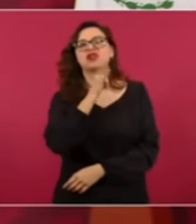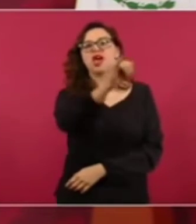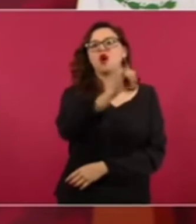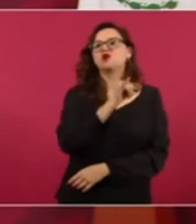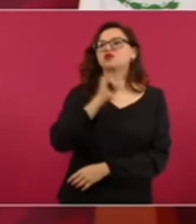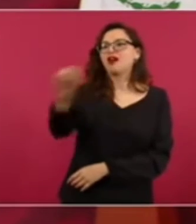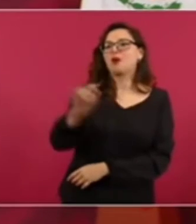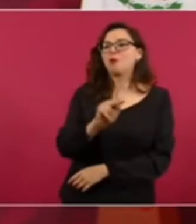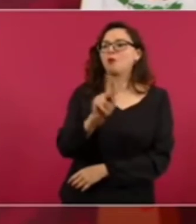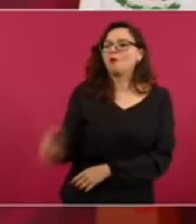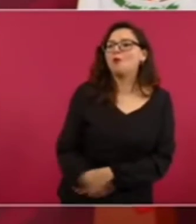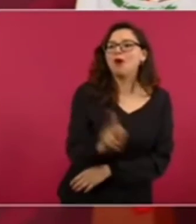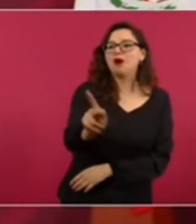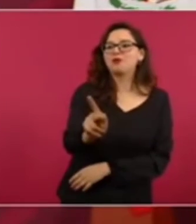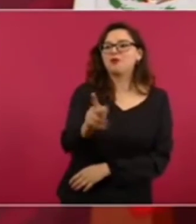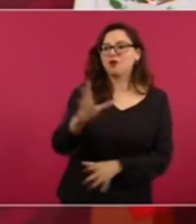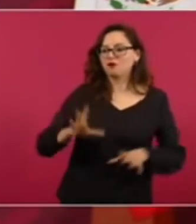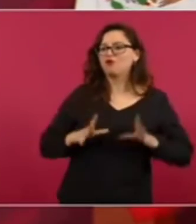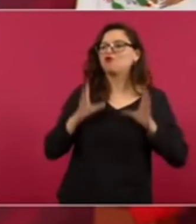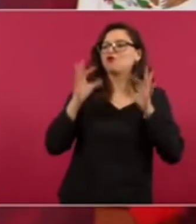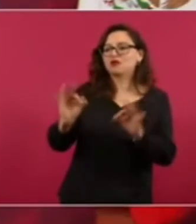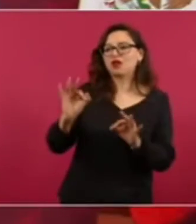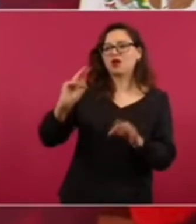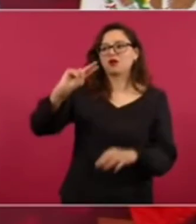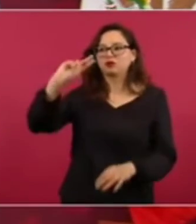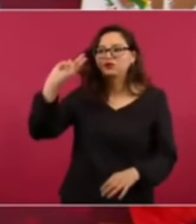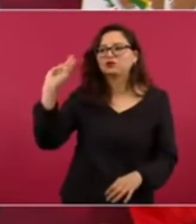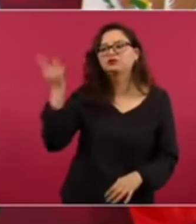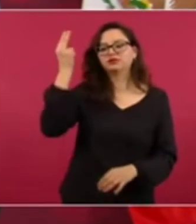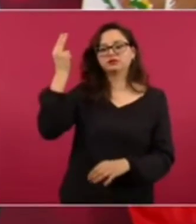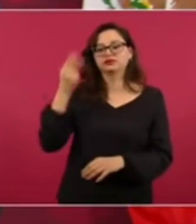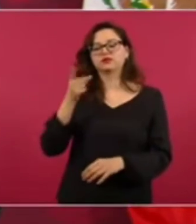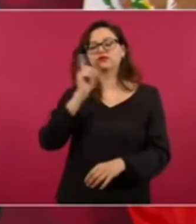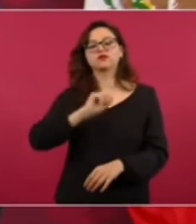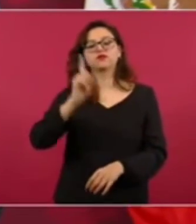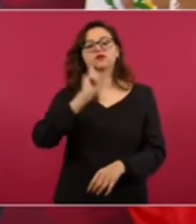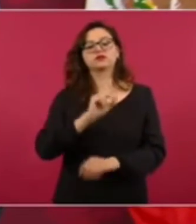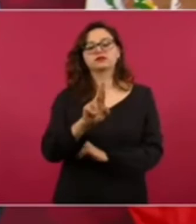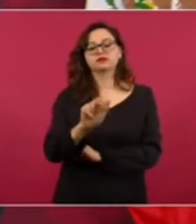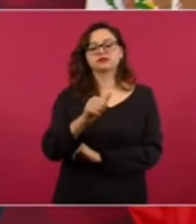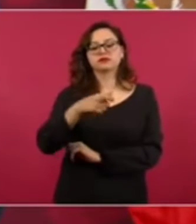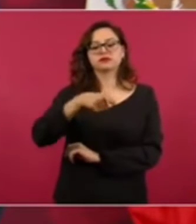La maestra Raquel Sosa es la responsable